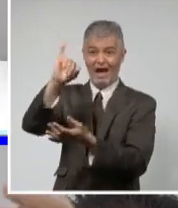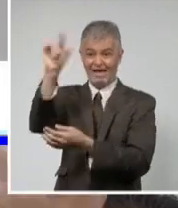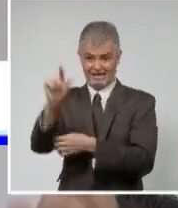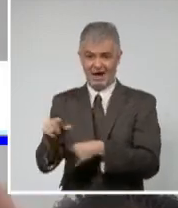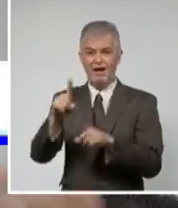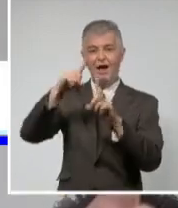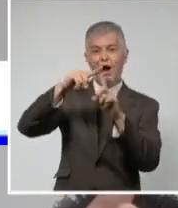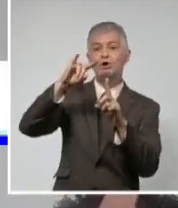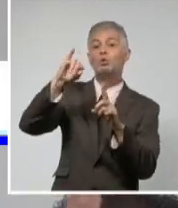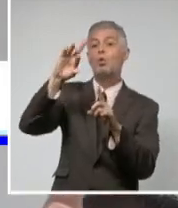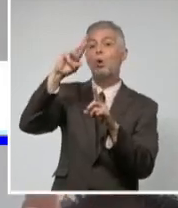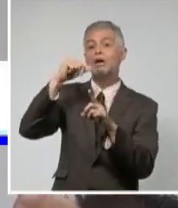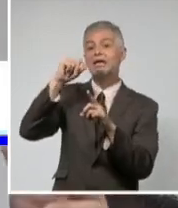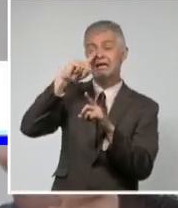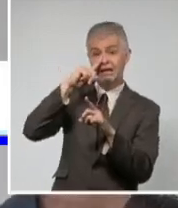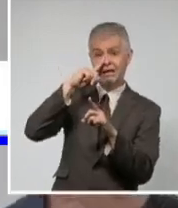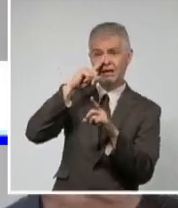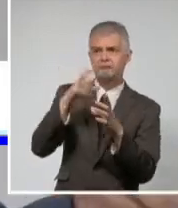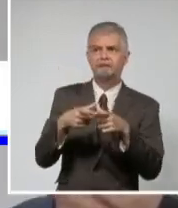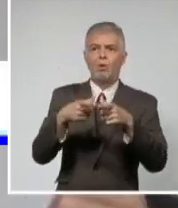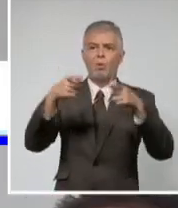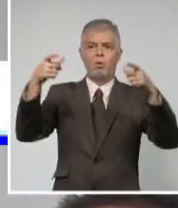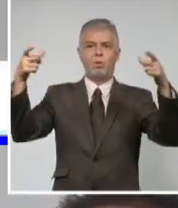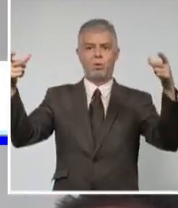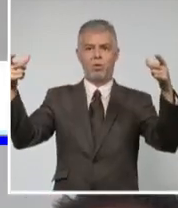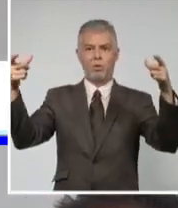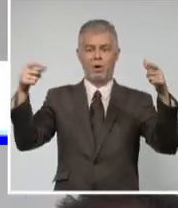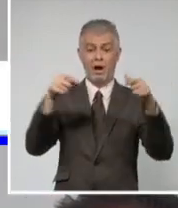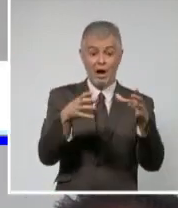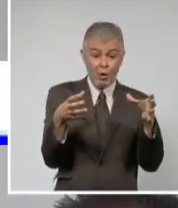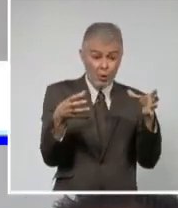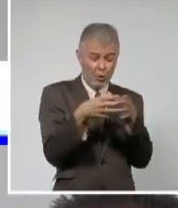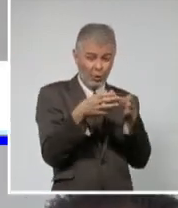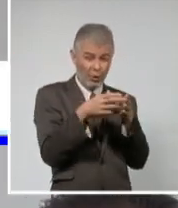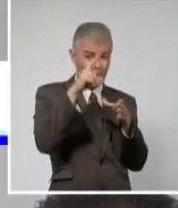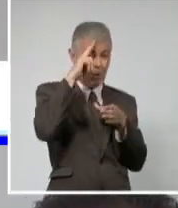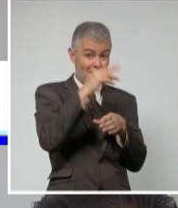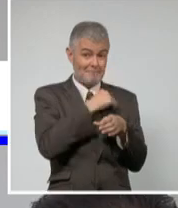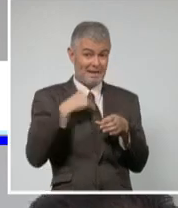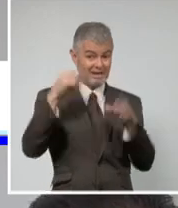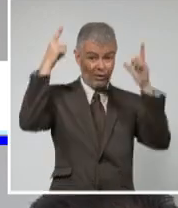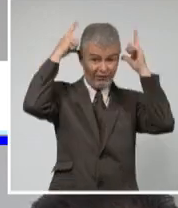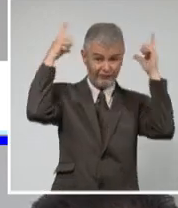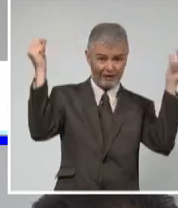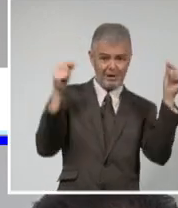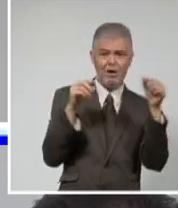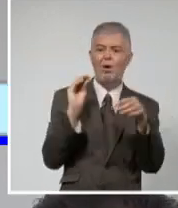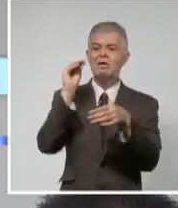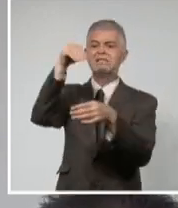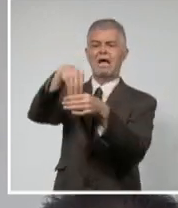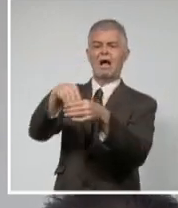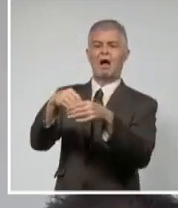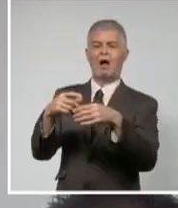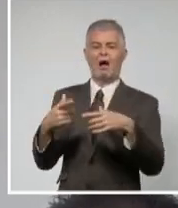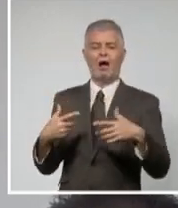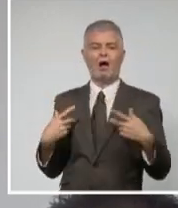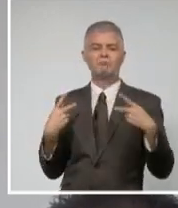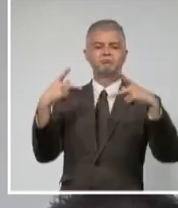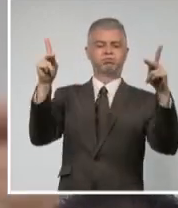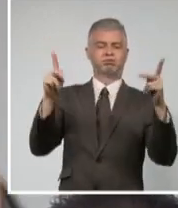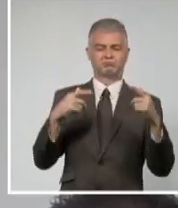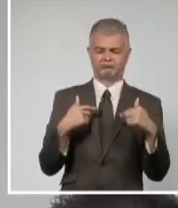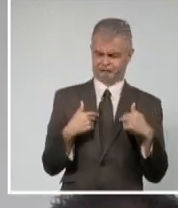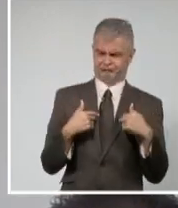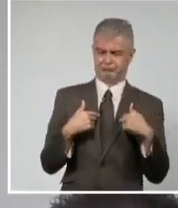y conquistar una gran ciudad, un grupo pequeño de médicos y enfermeros, era algo difícil. Los médicos y